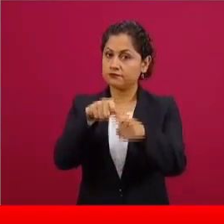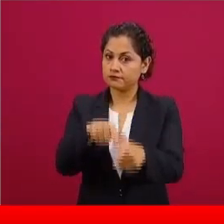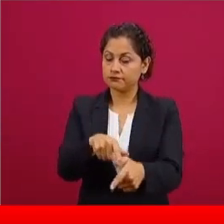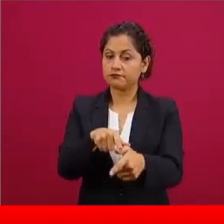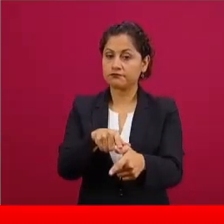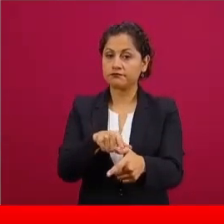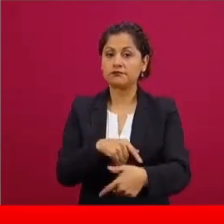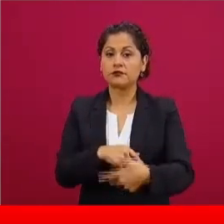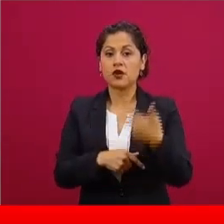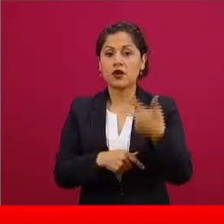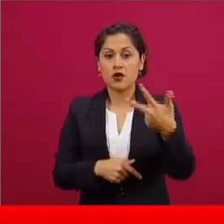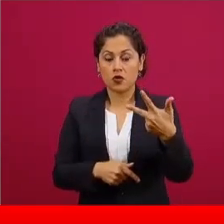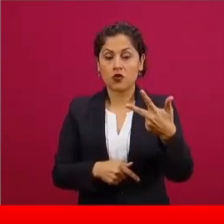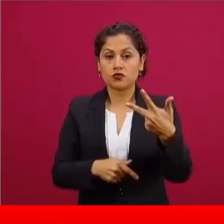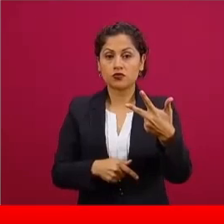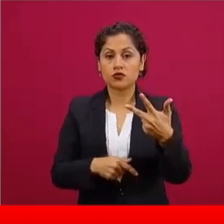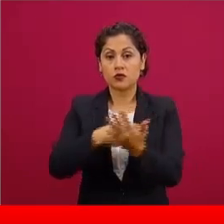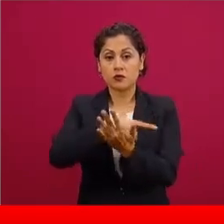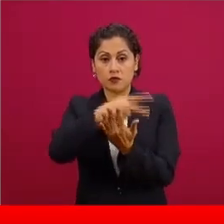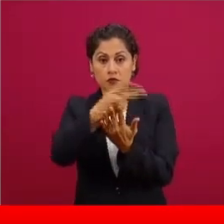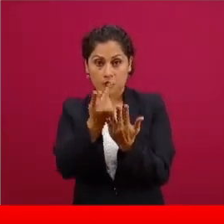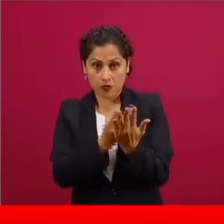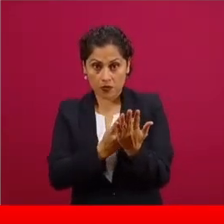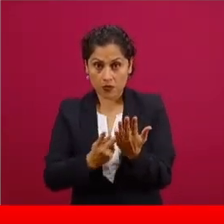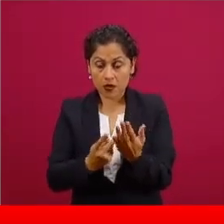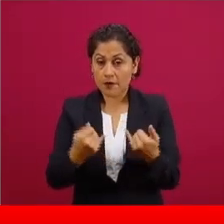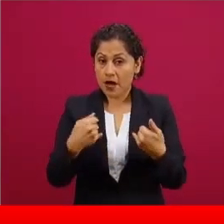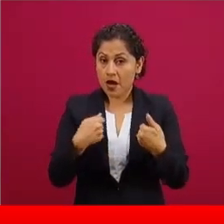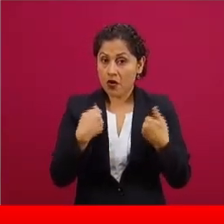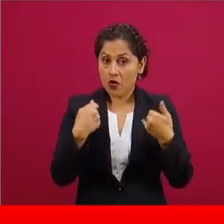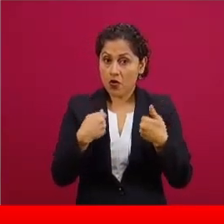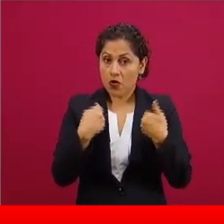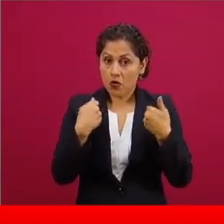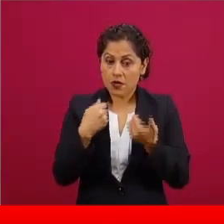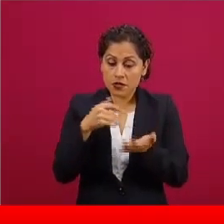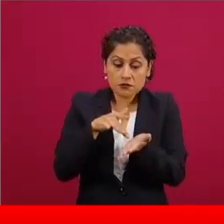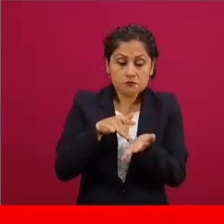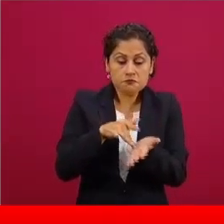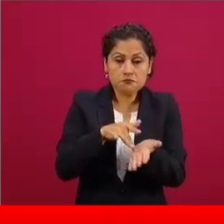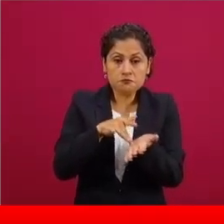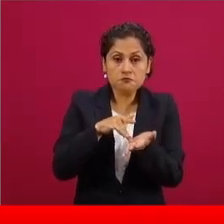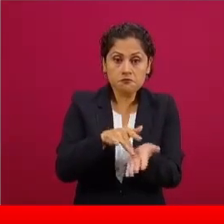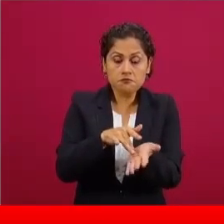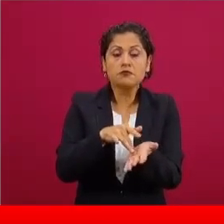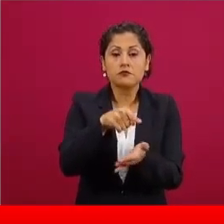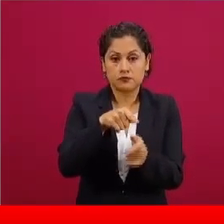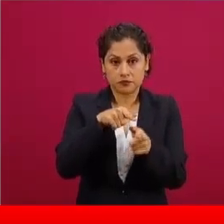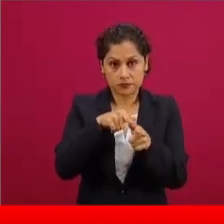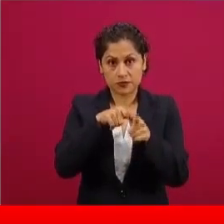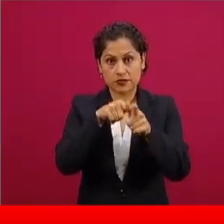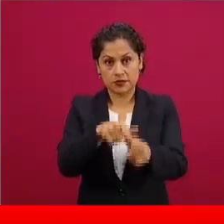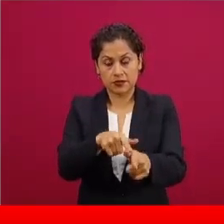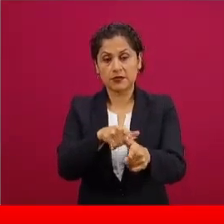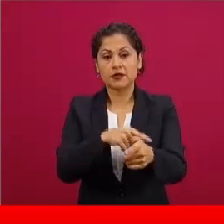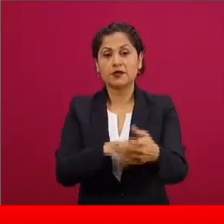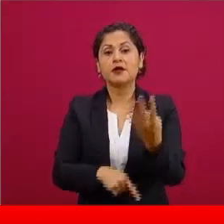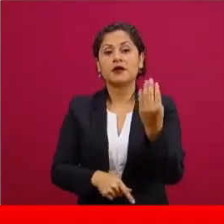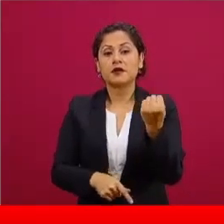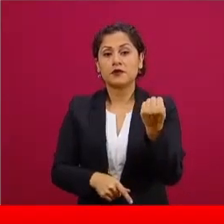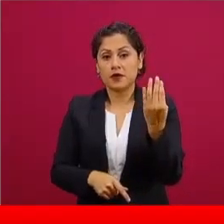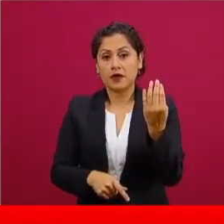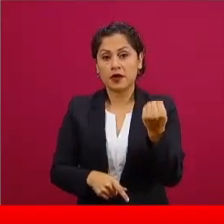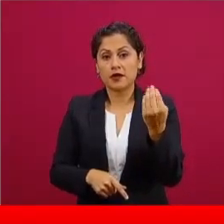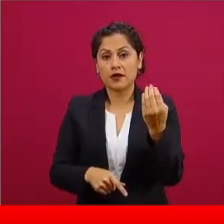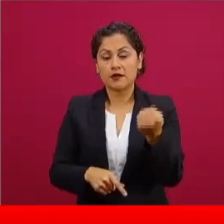jóvenes construyendo el futuro 9 tandas